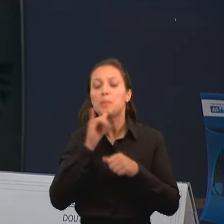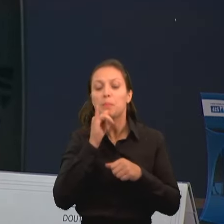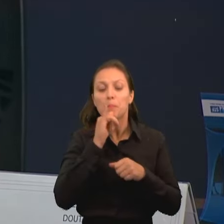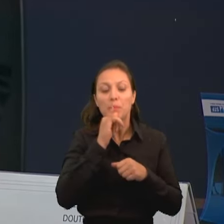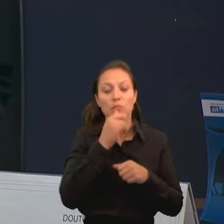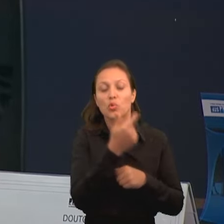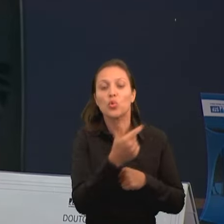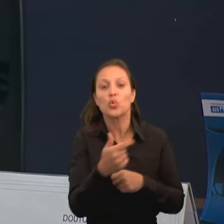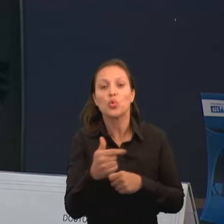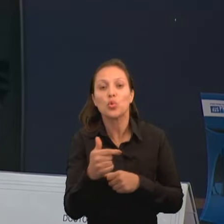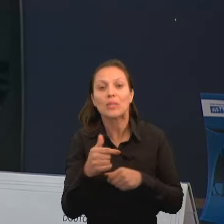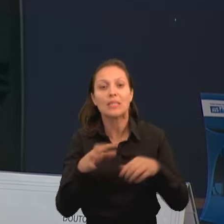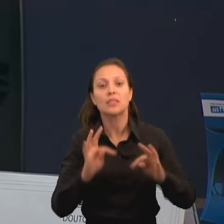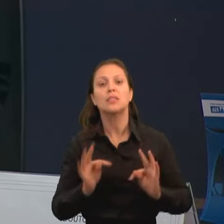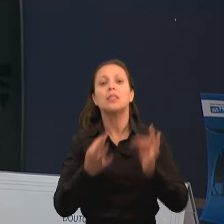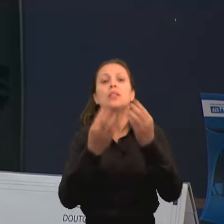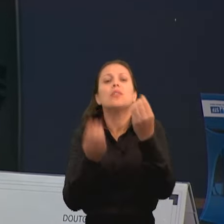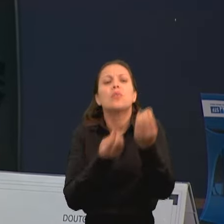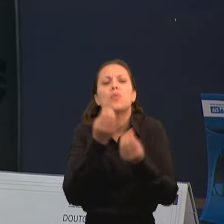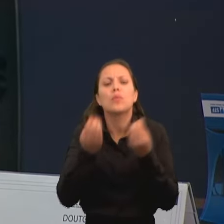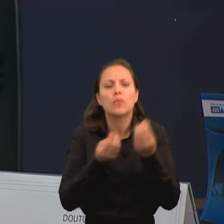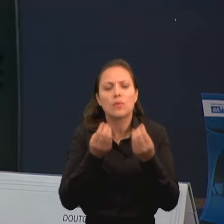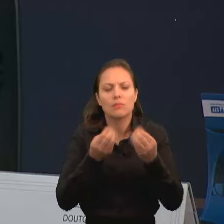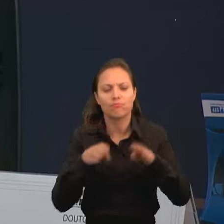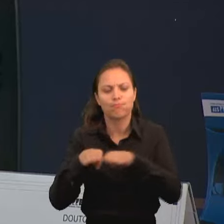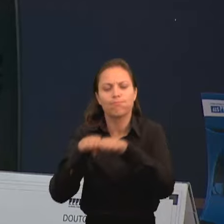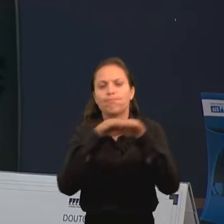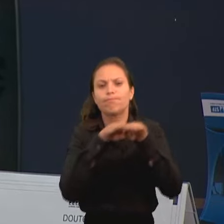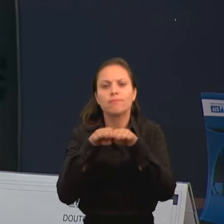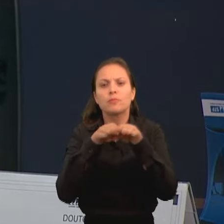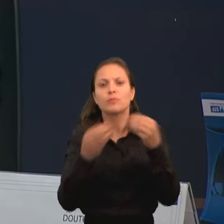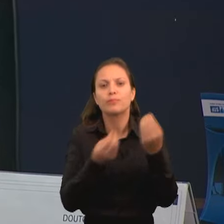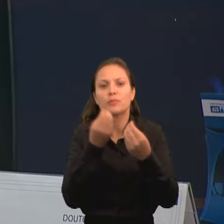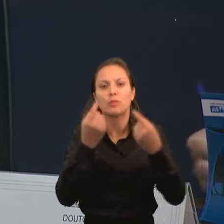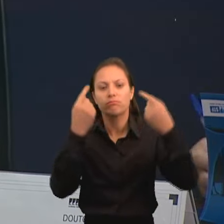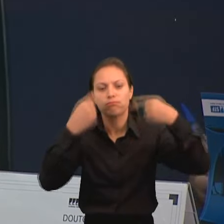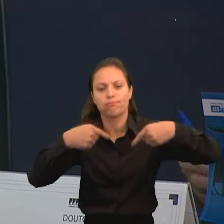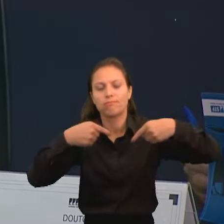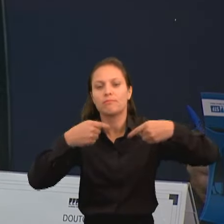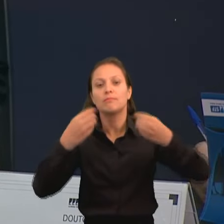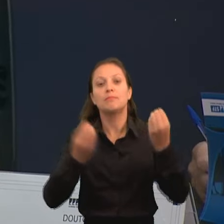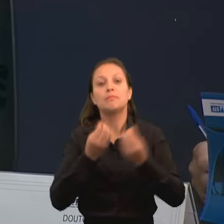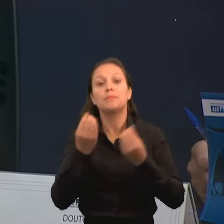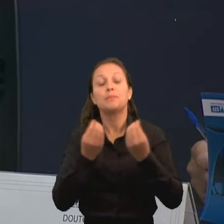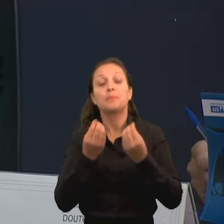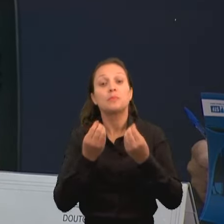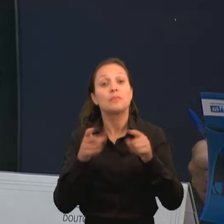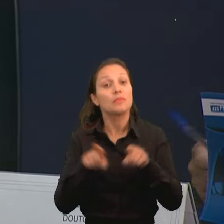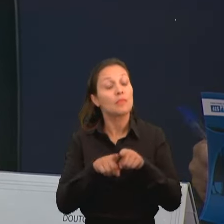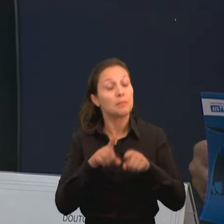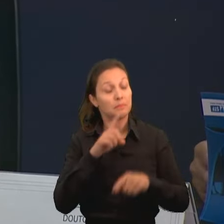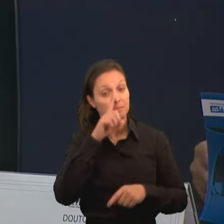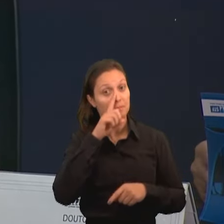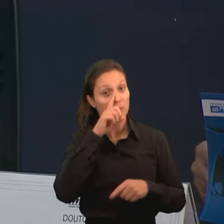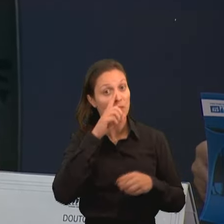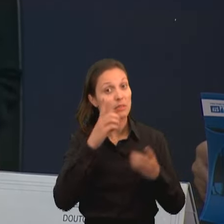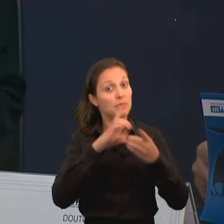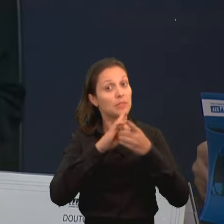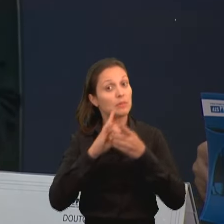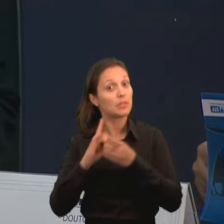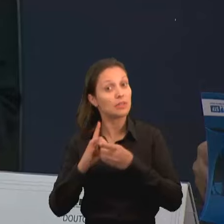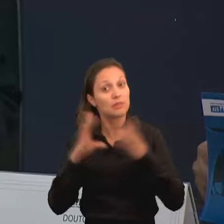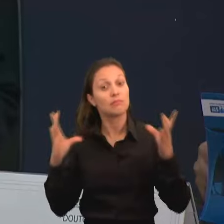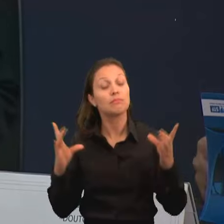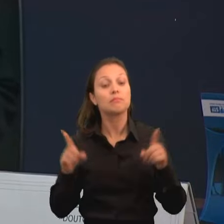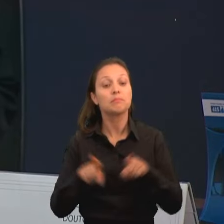que no tiene acceso a tecnología, jamás va a tener conexiones equitativas con relación a esas personas. Y hay un